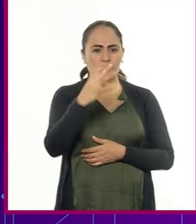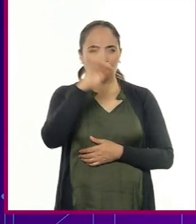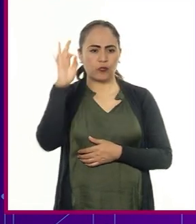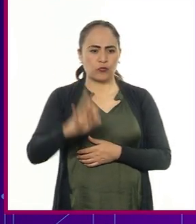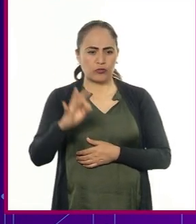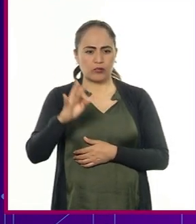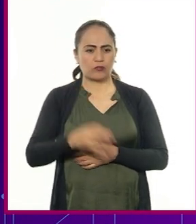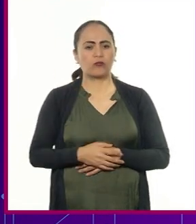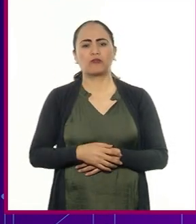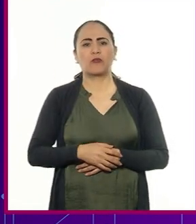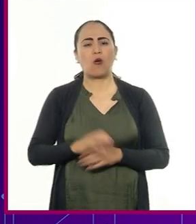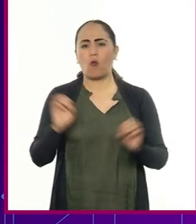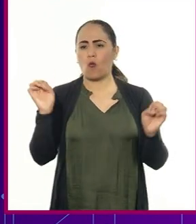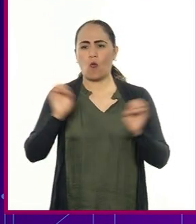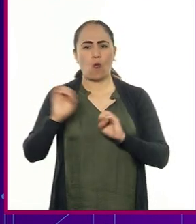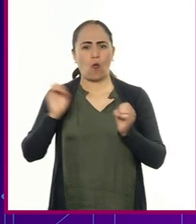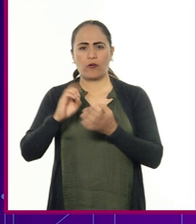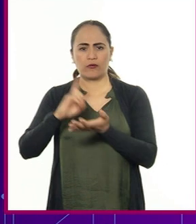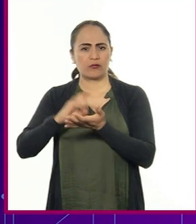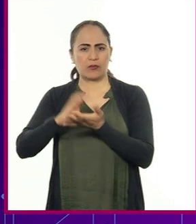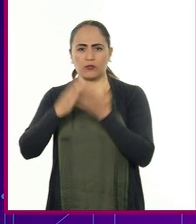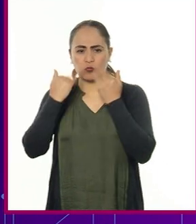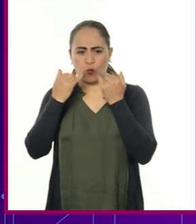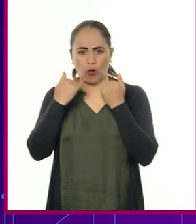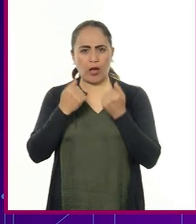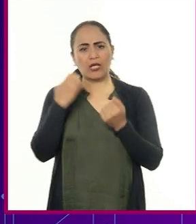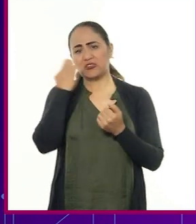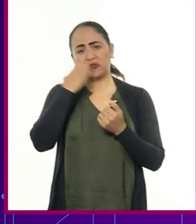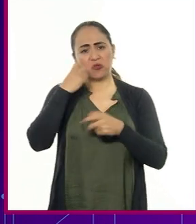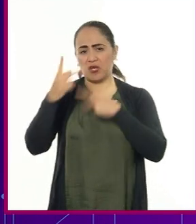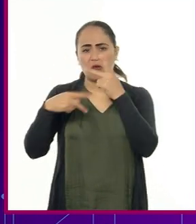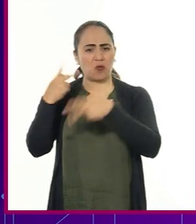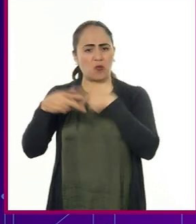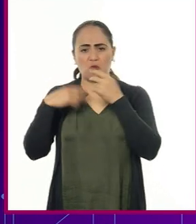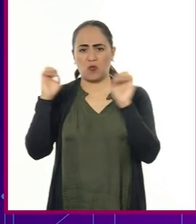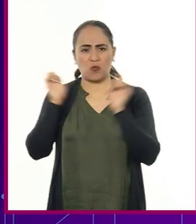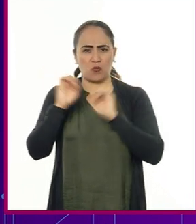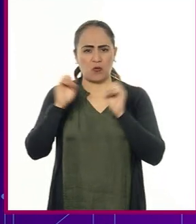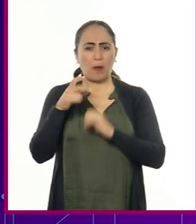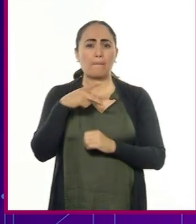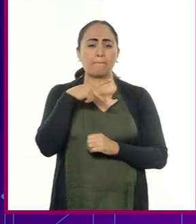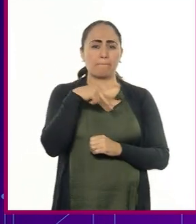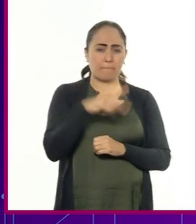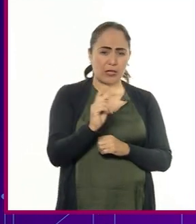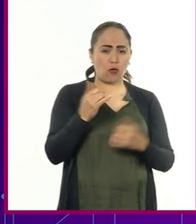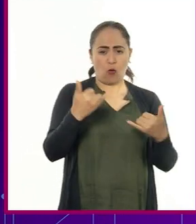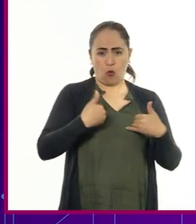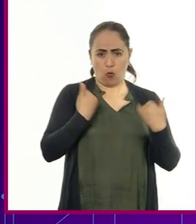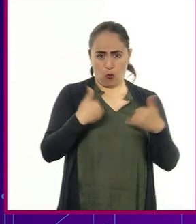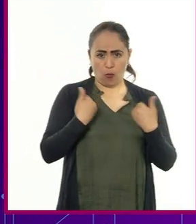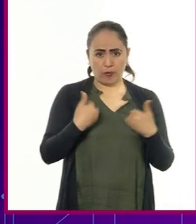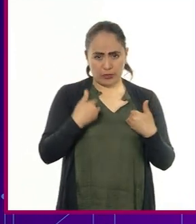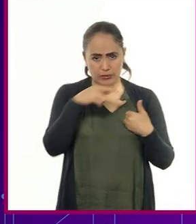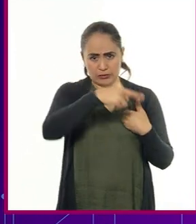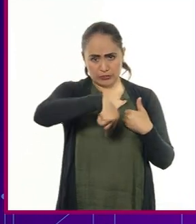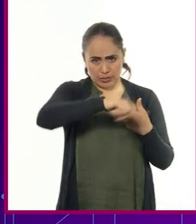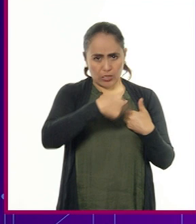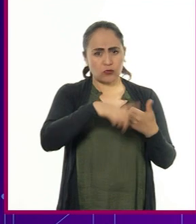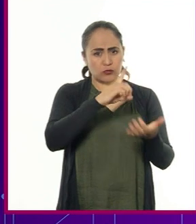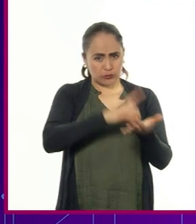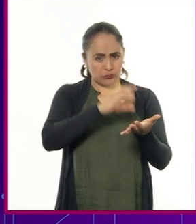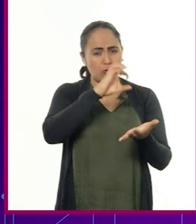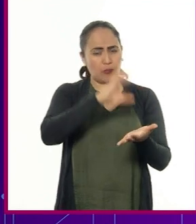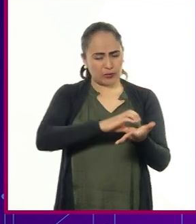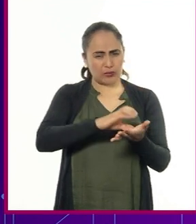sin una condición no tiene escolaridad, mientras que en la población adolescente con discapacidad,